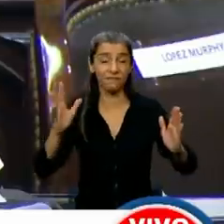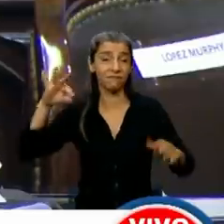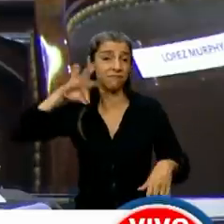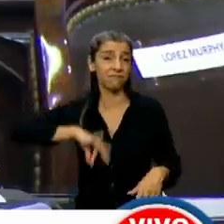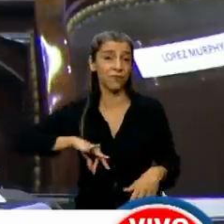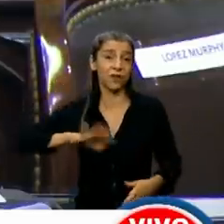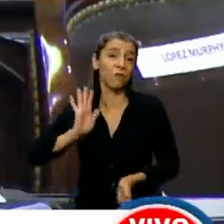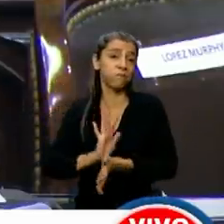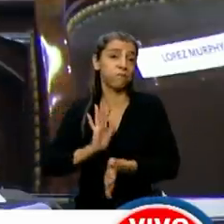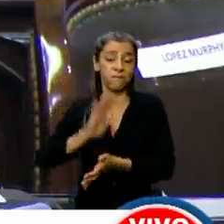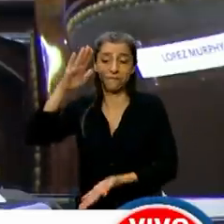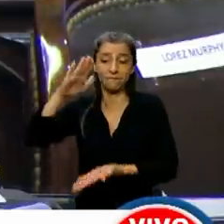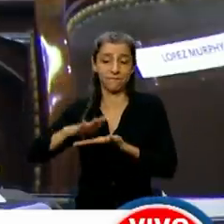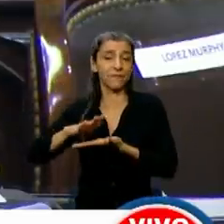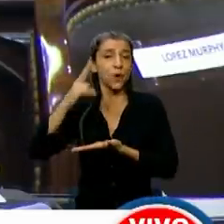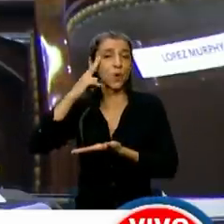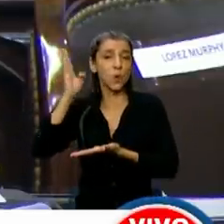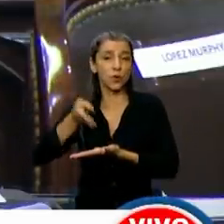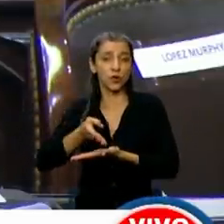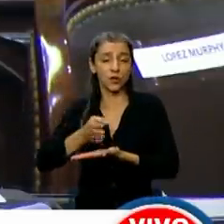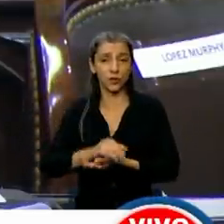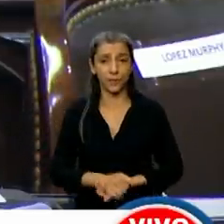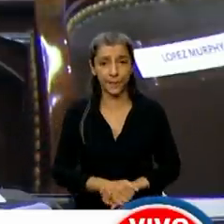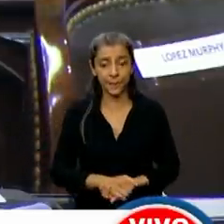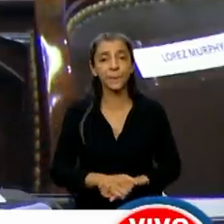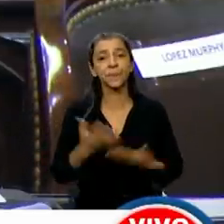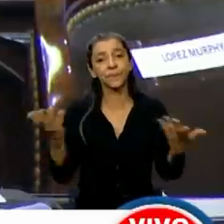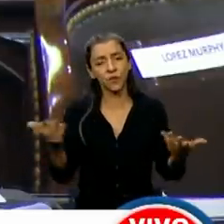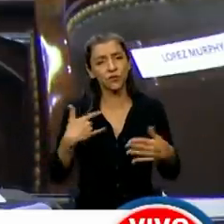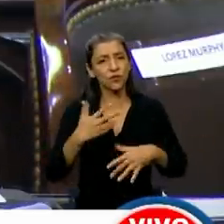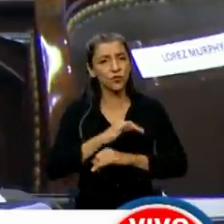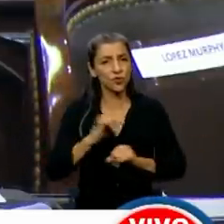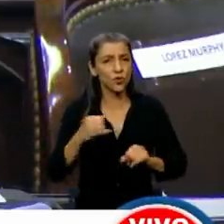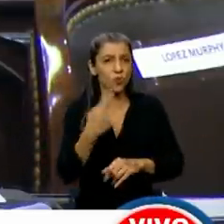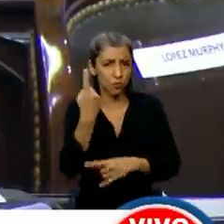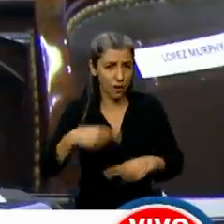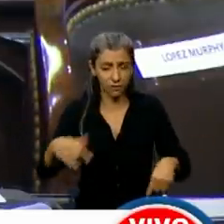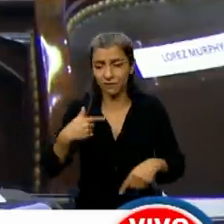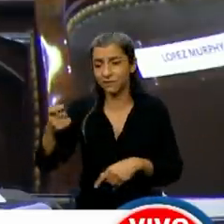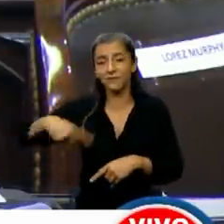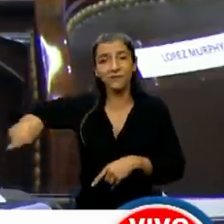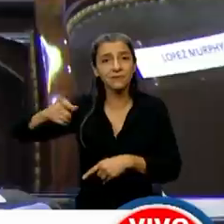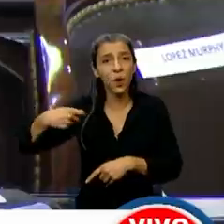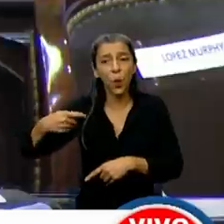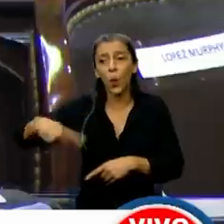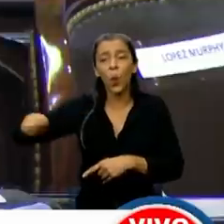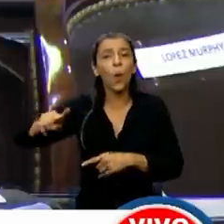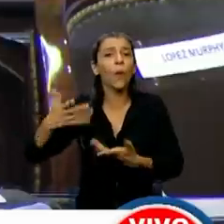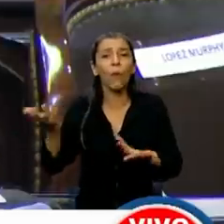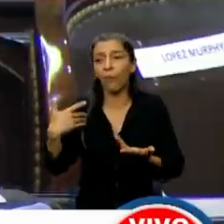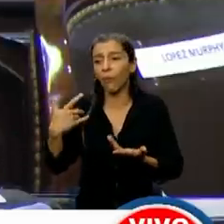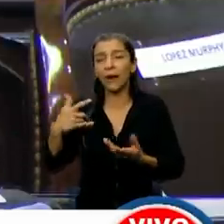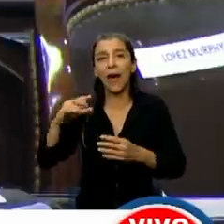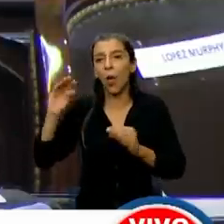adquisitivo de más del 9 por ciento yo les voy a decir una cosa la única forma que los jubilados no hubieran perdido sería si se hubieran